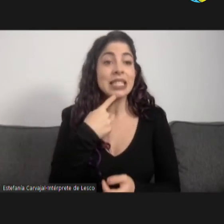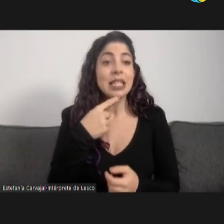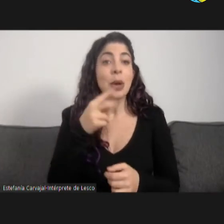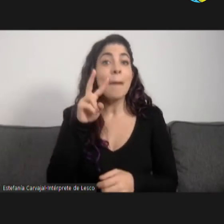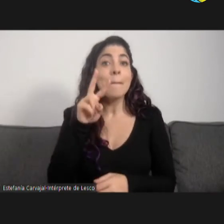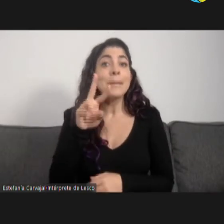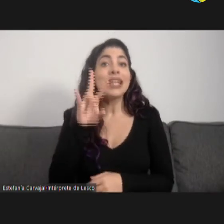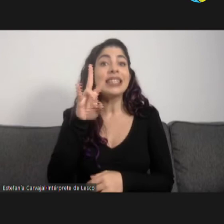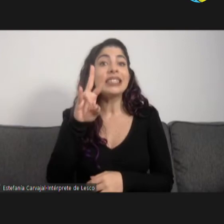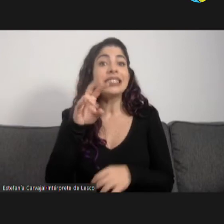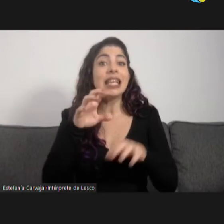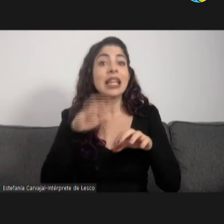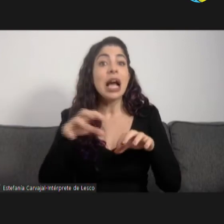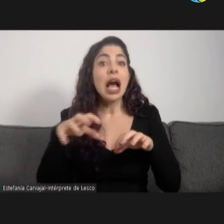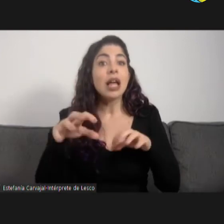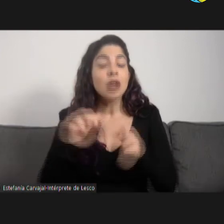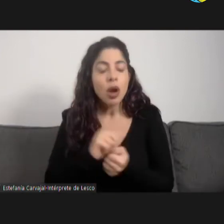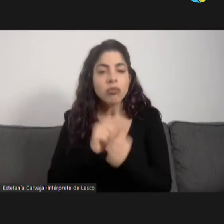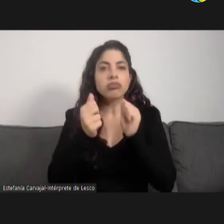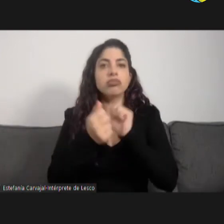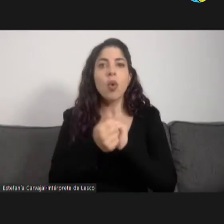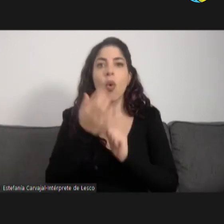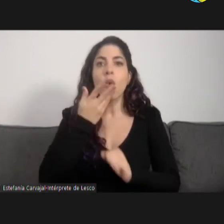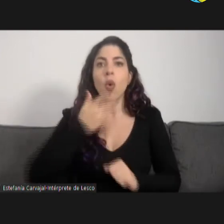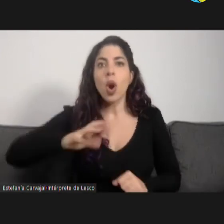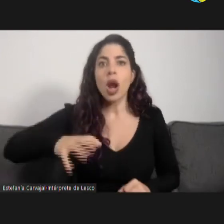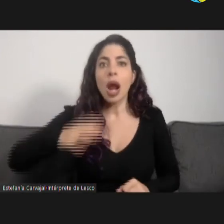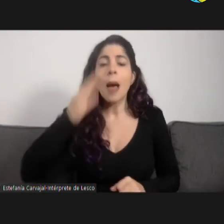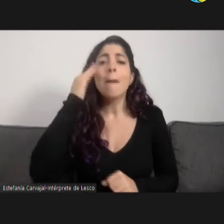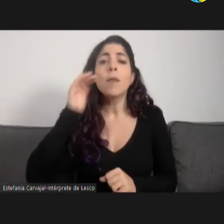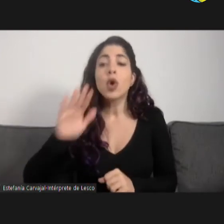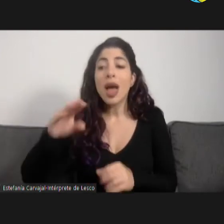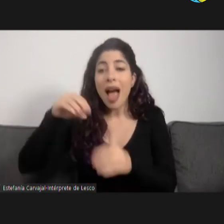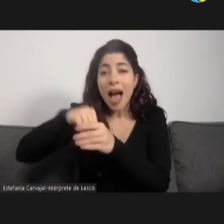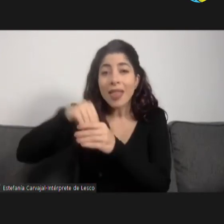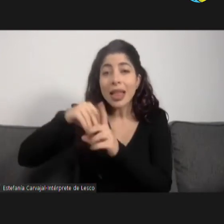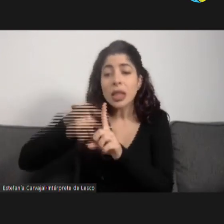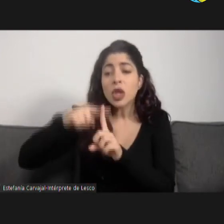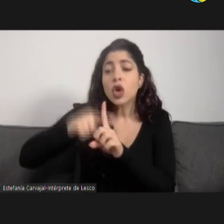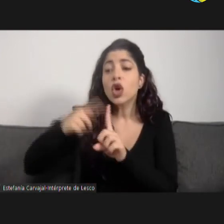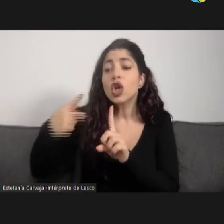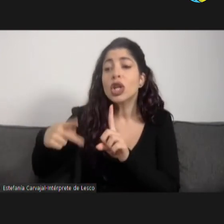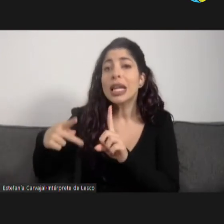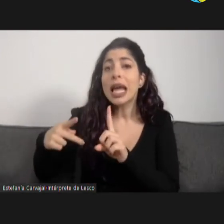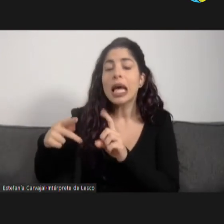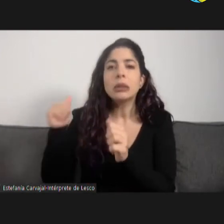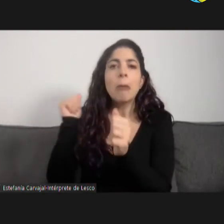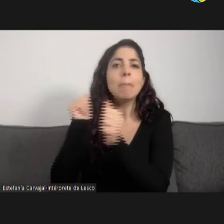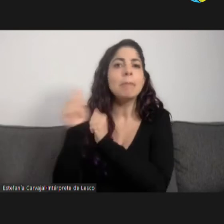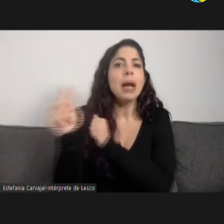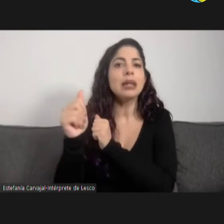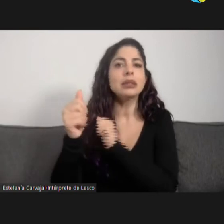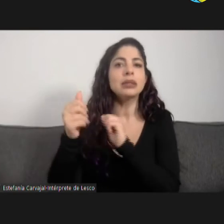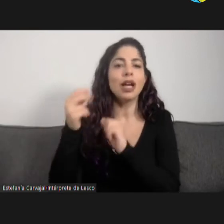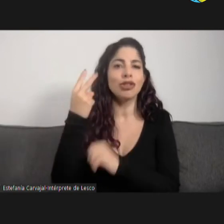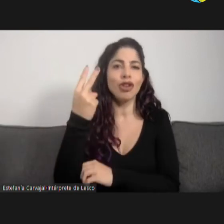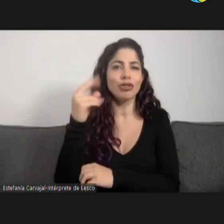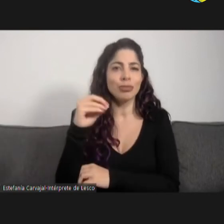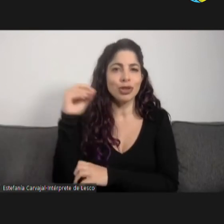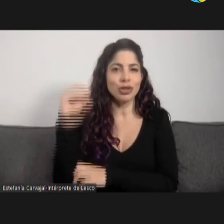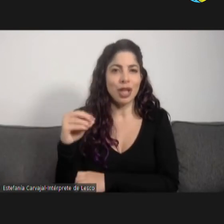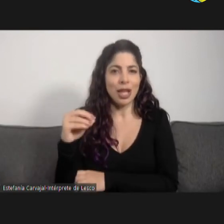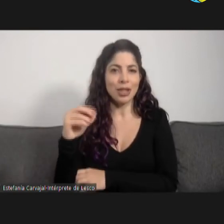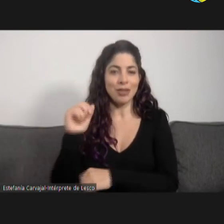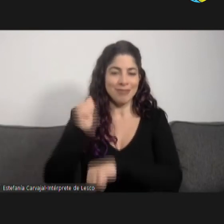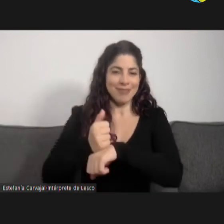27 cantones a la condición de alerta naranja porque su índice de riesgo cantonal supera el umbral de 2, que es el que está establecido para esta condición